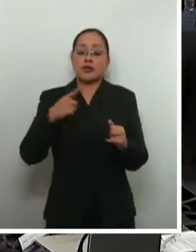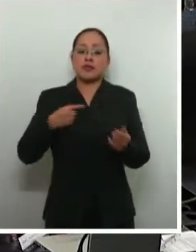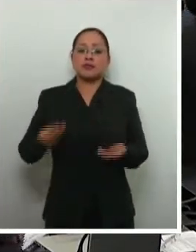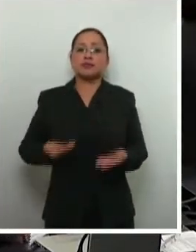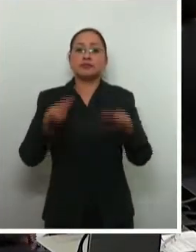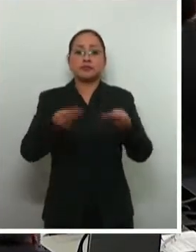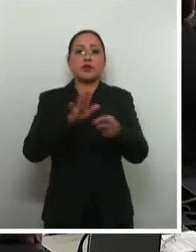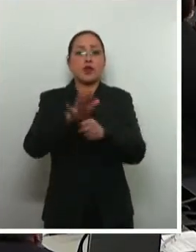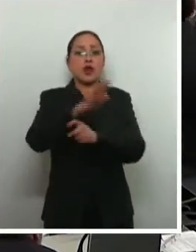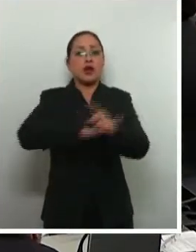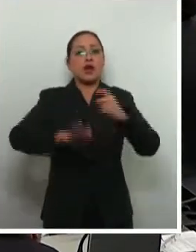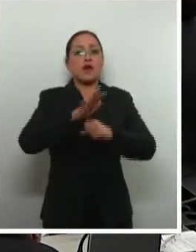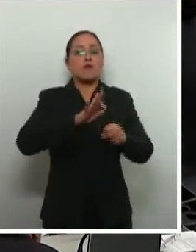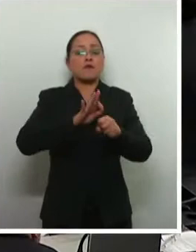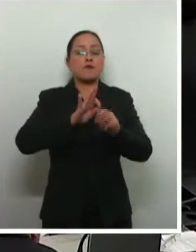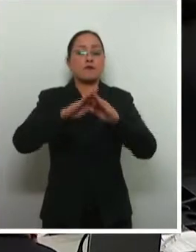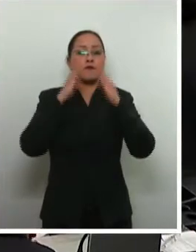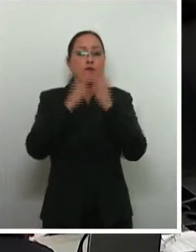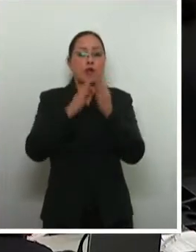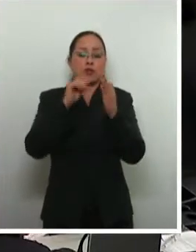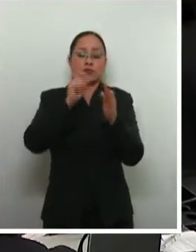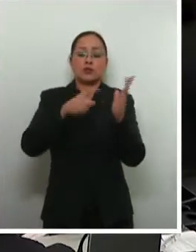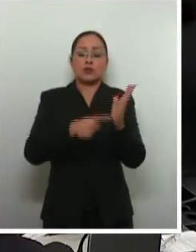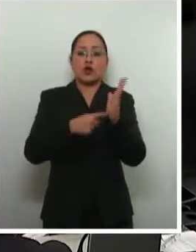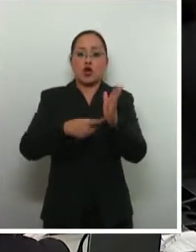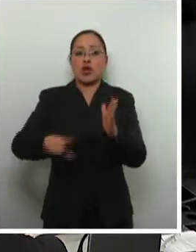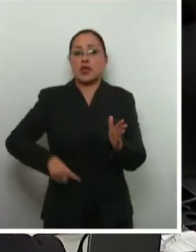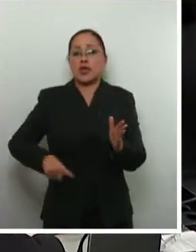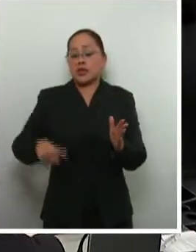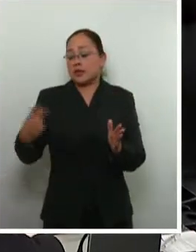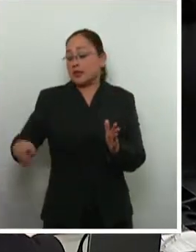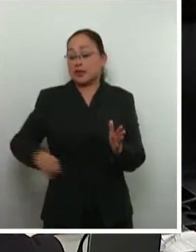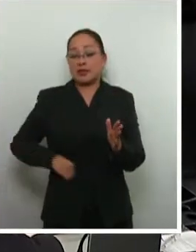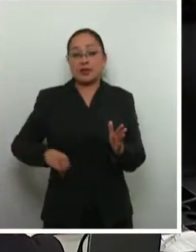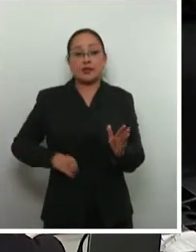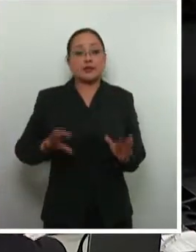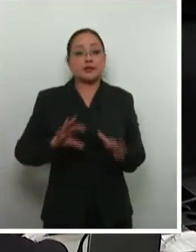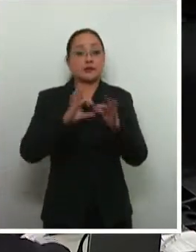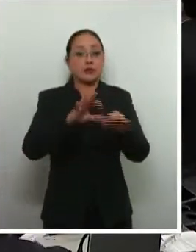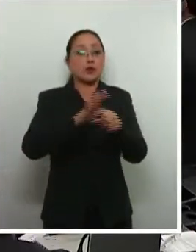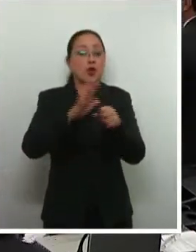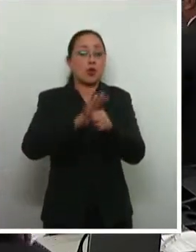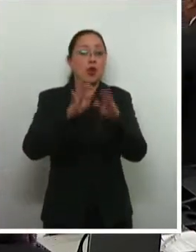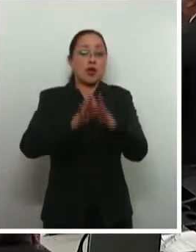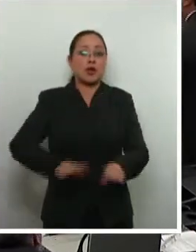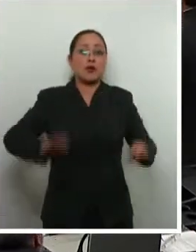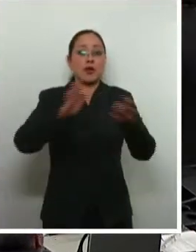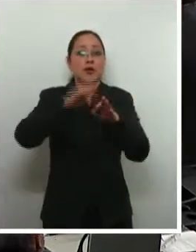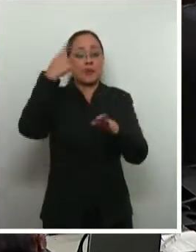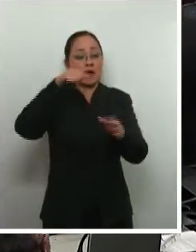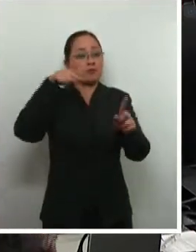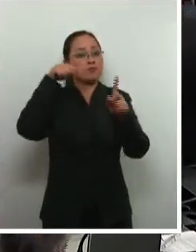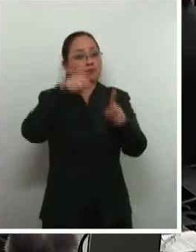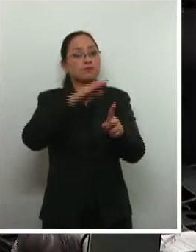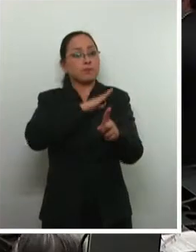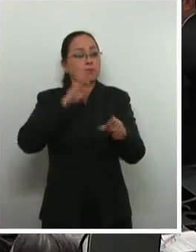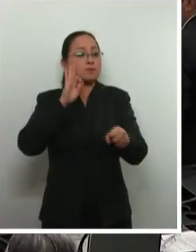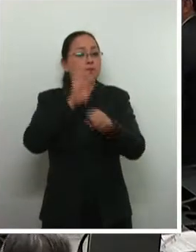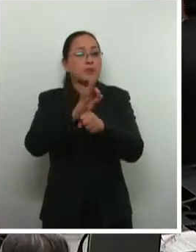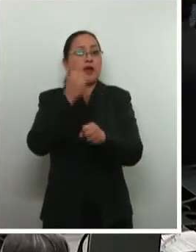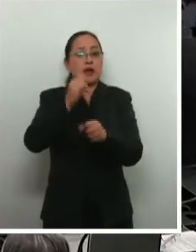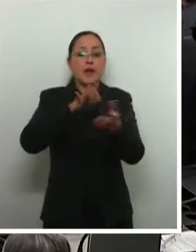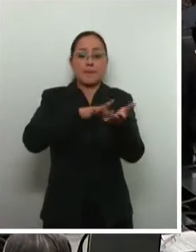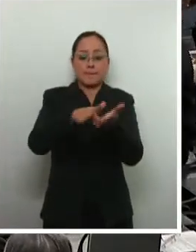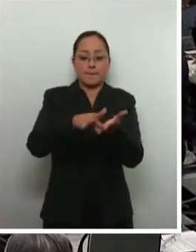las modalidades que dicte el interés público lo necesario para que la actividad económica sea objeto de protección y